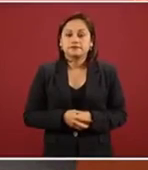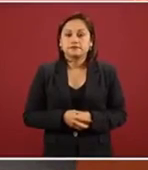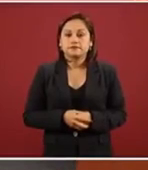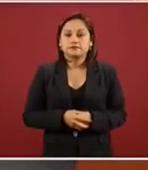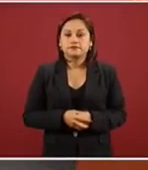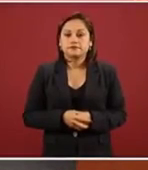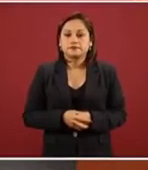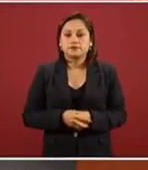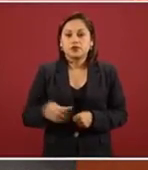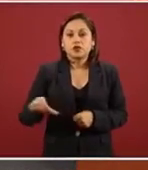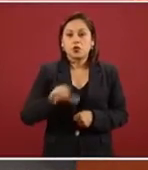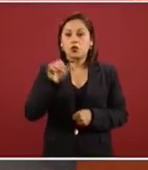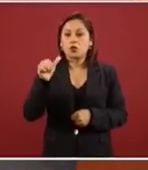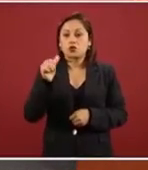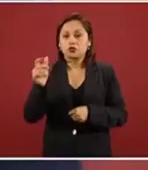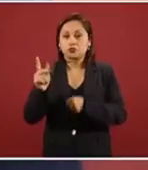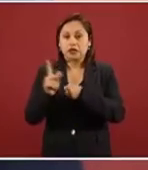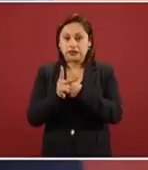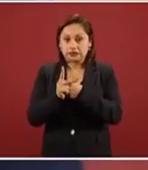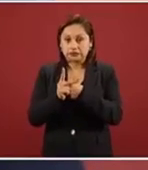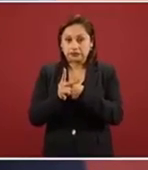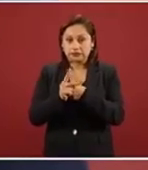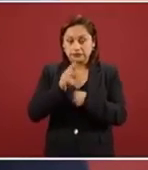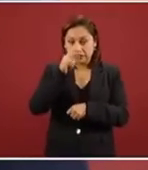si vemos otros países